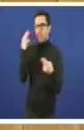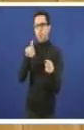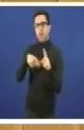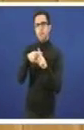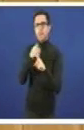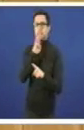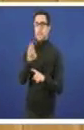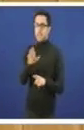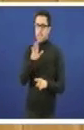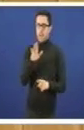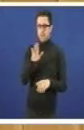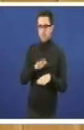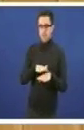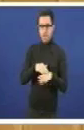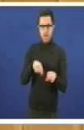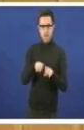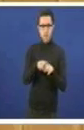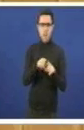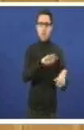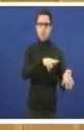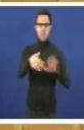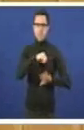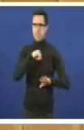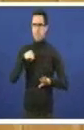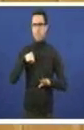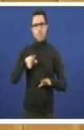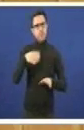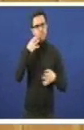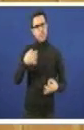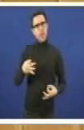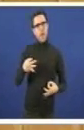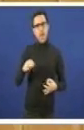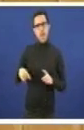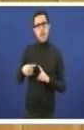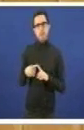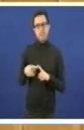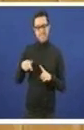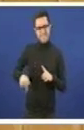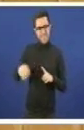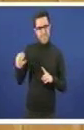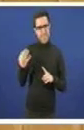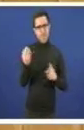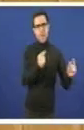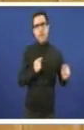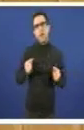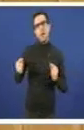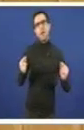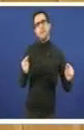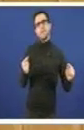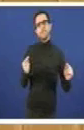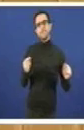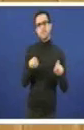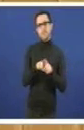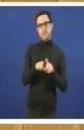é real señoras e señores de diputados e o tema que hai que debatir aquí é o que había